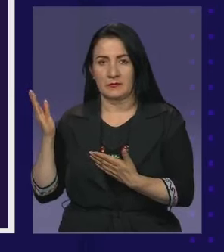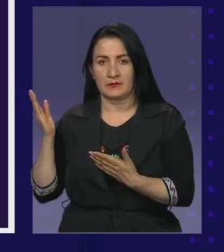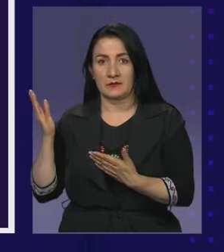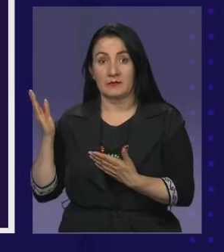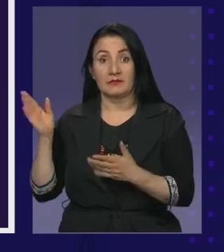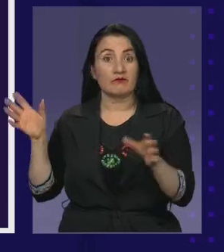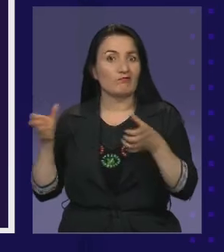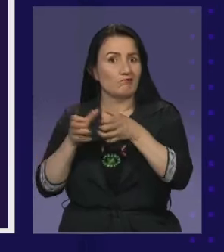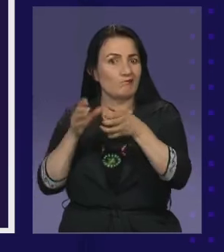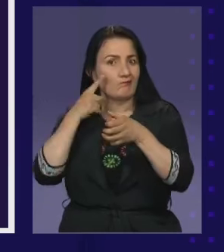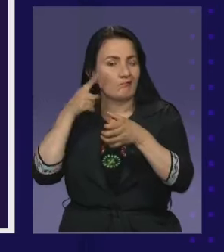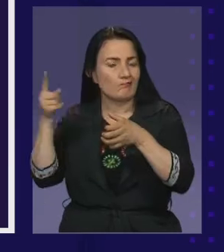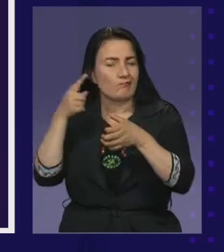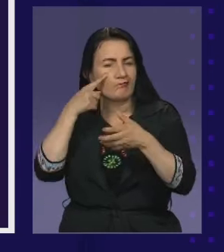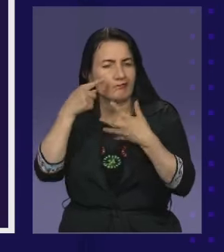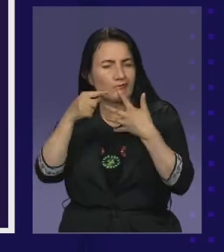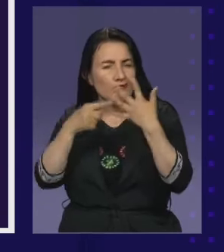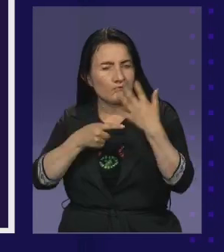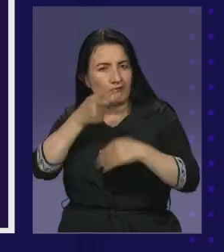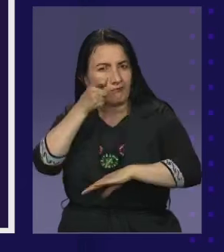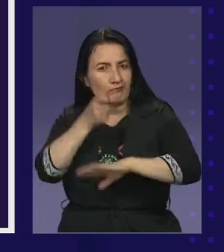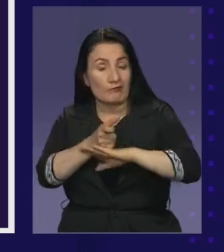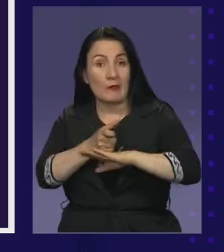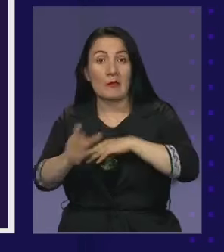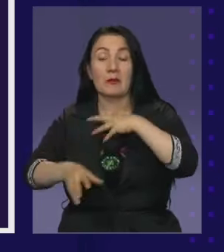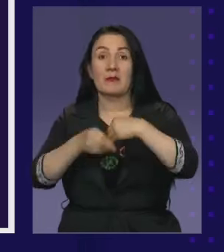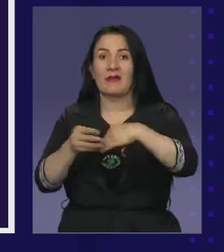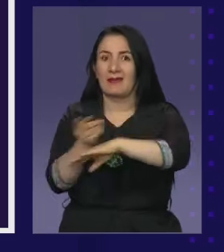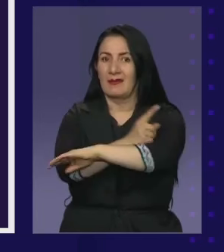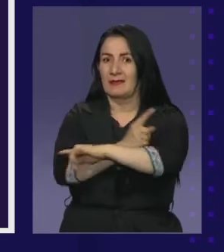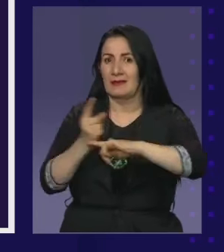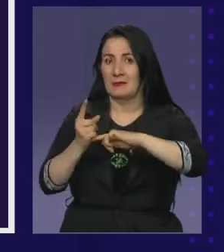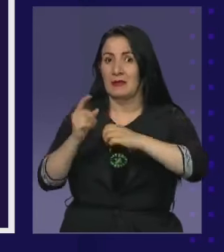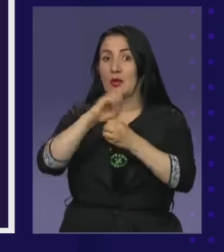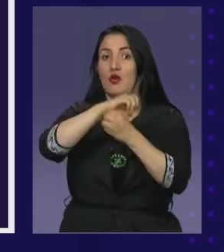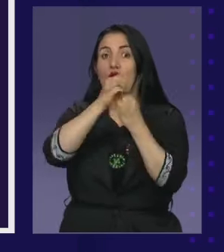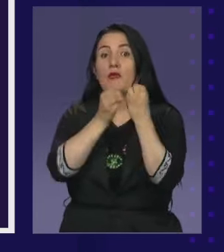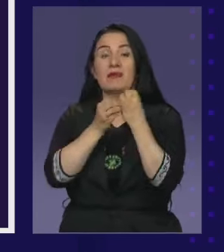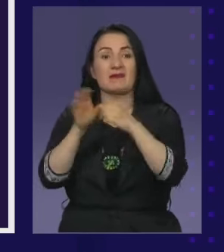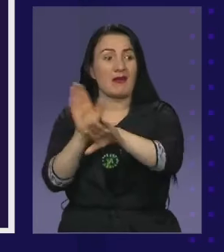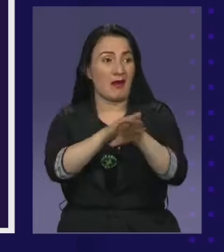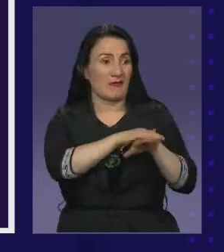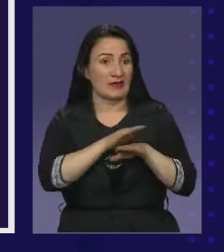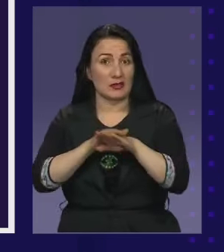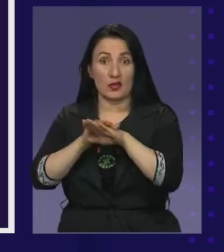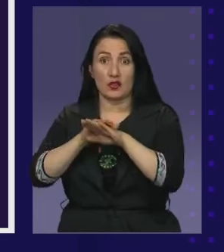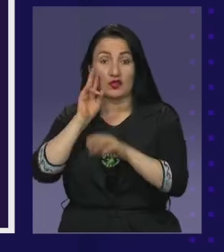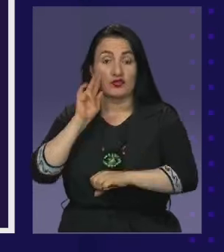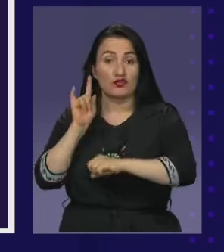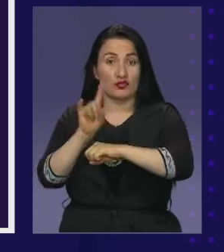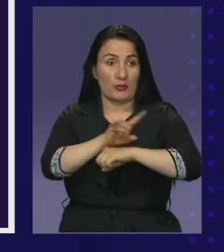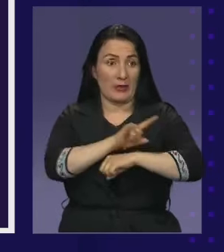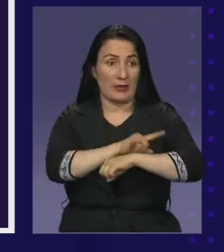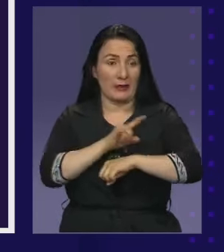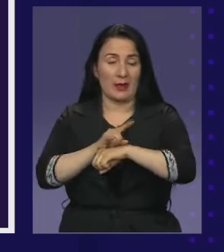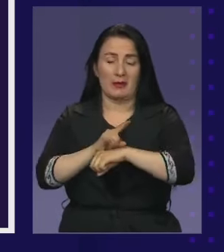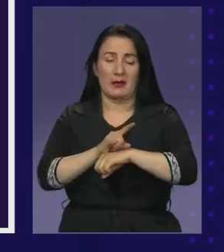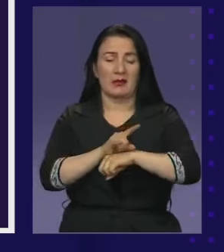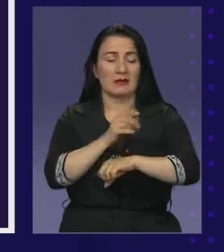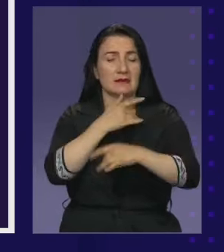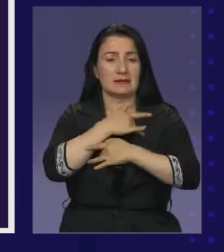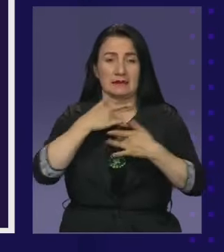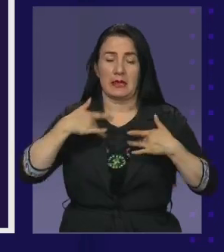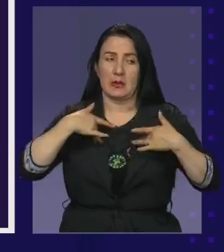Nueva EPS. Además, es preciso recordar que la semana anterior la EPS Compensar le solicitó a la Superintendencia de Salud su